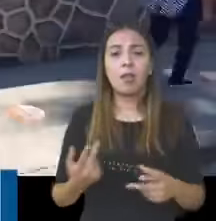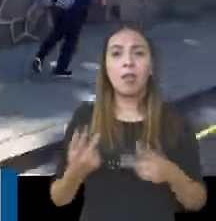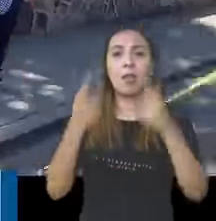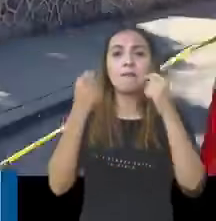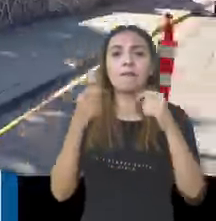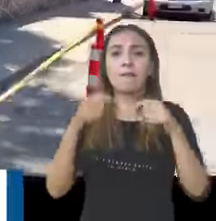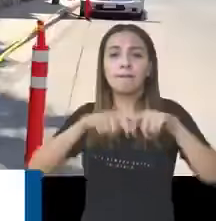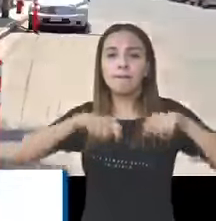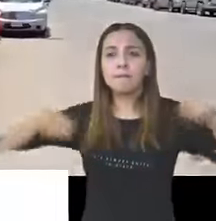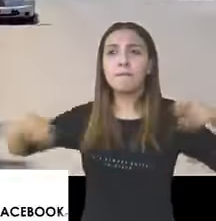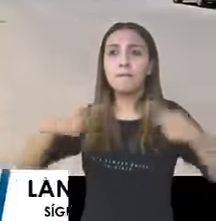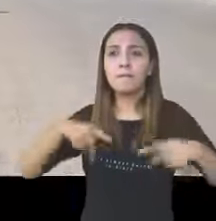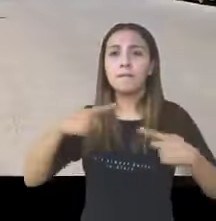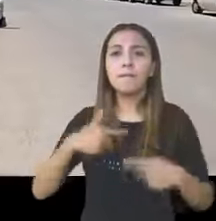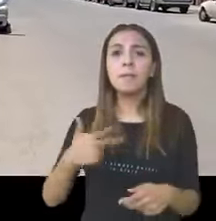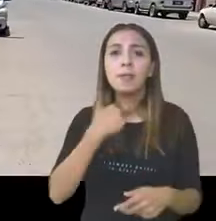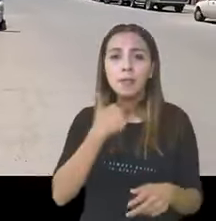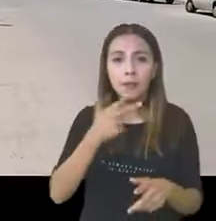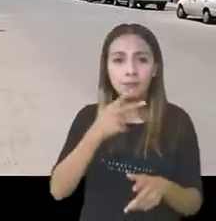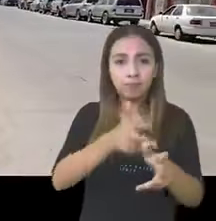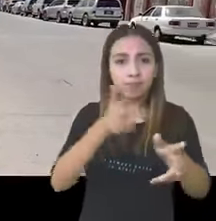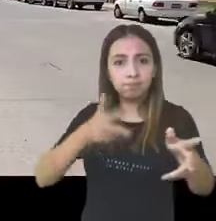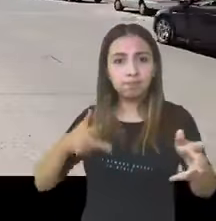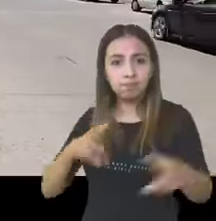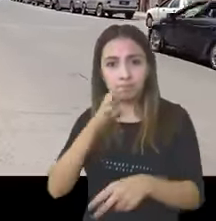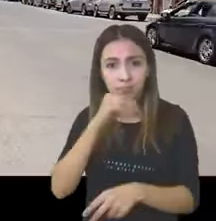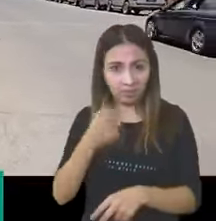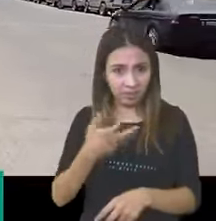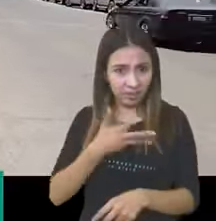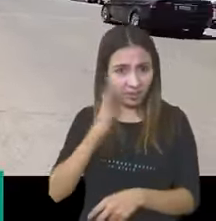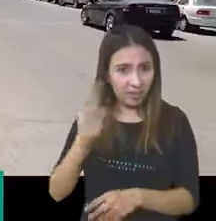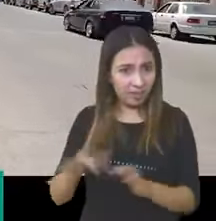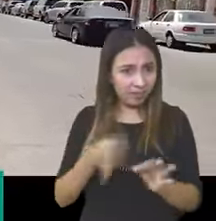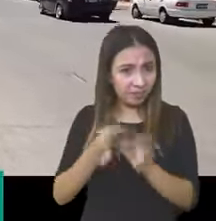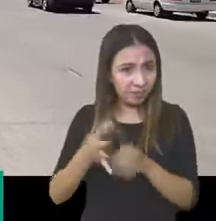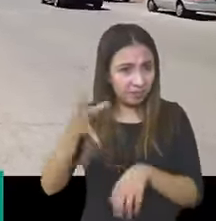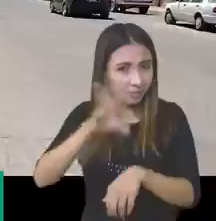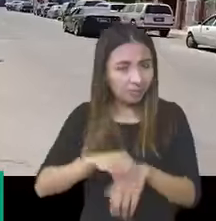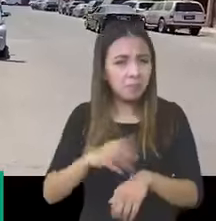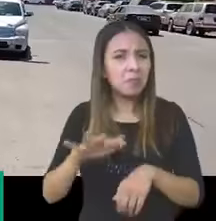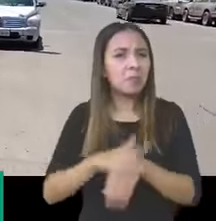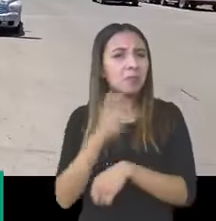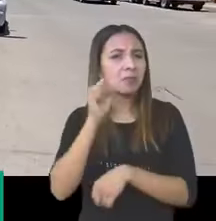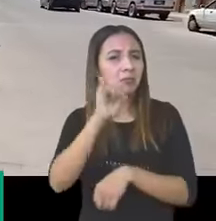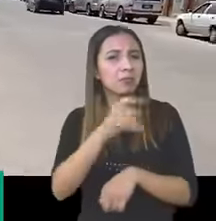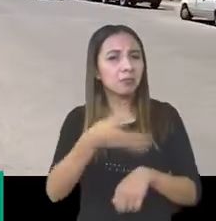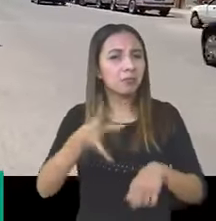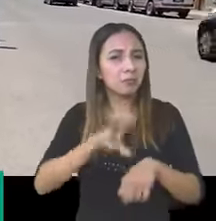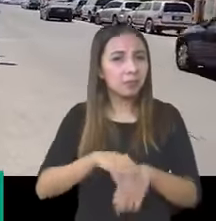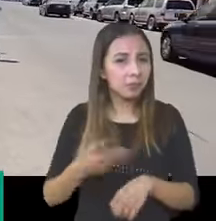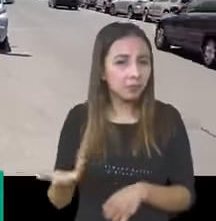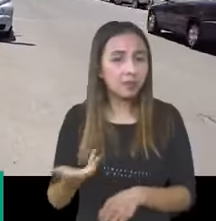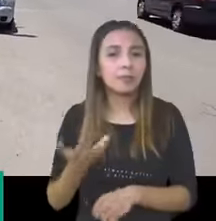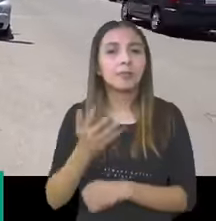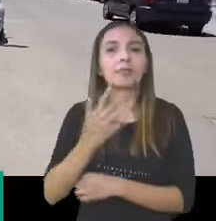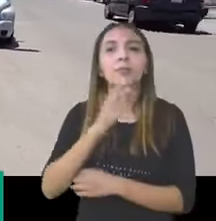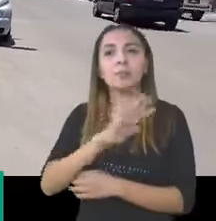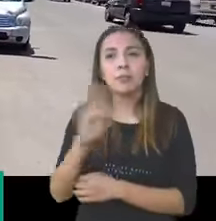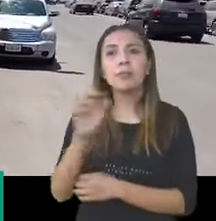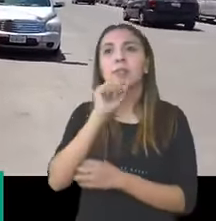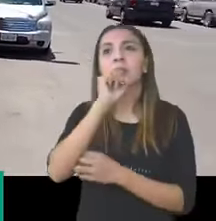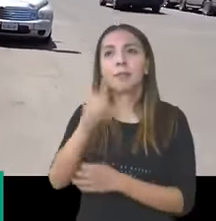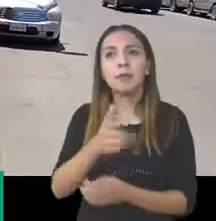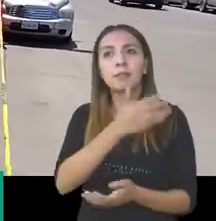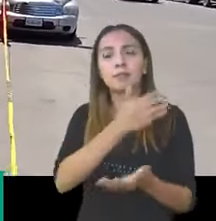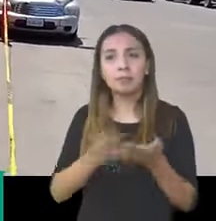se estacione. ¿Habrá permiso para ello? ¿Por qué se le permite? Esa es la pregunta. Y luego también vemos que